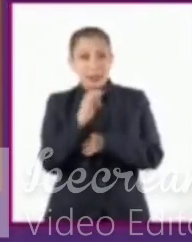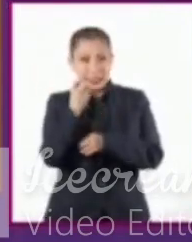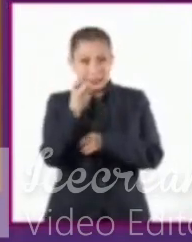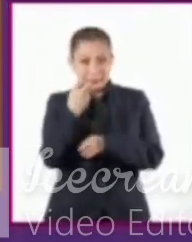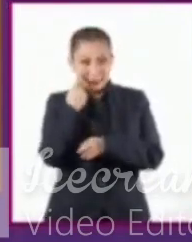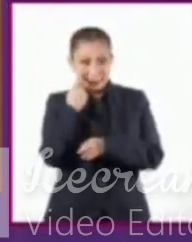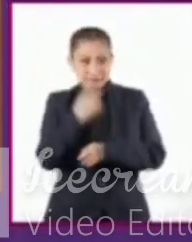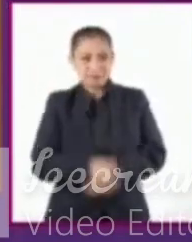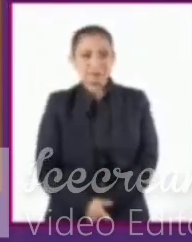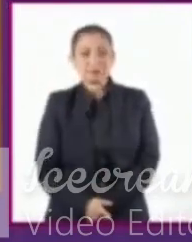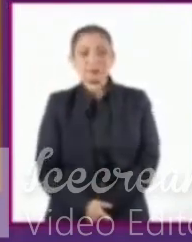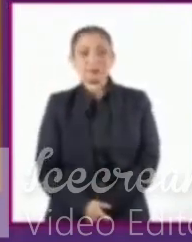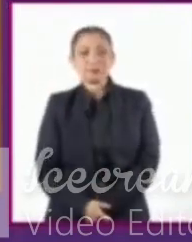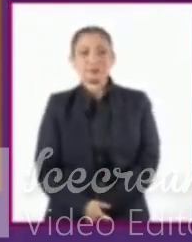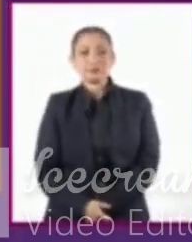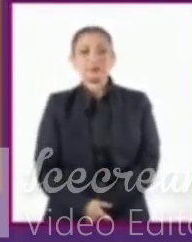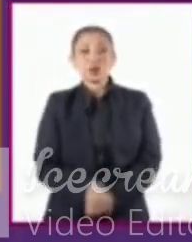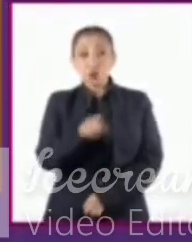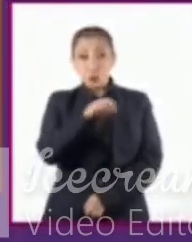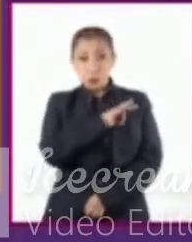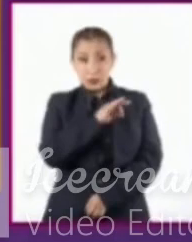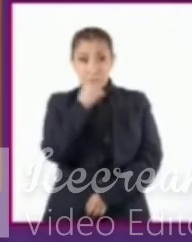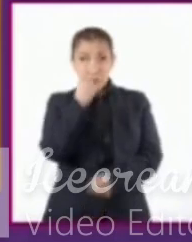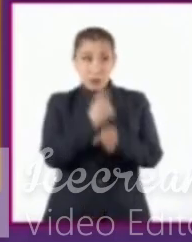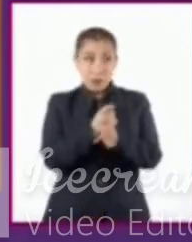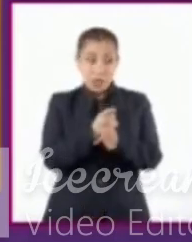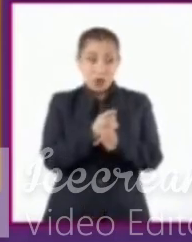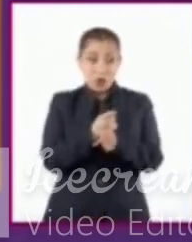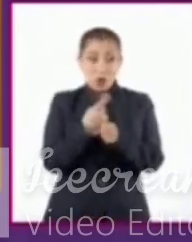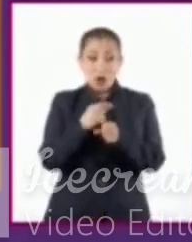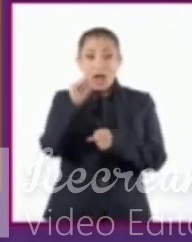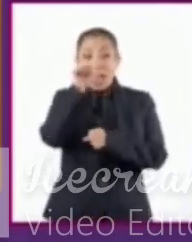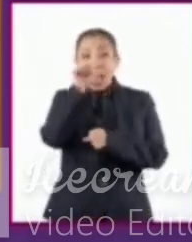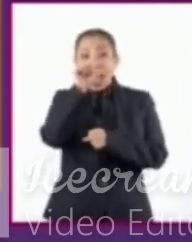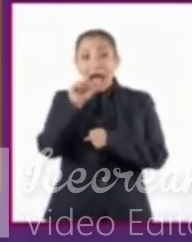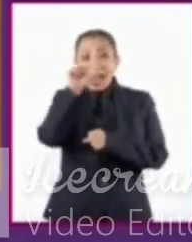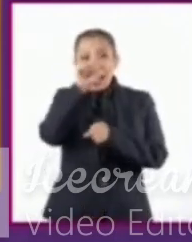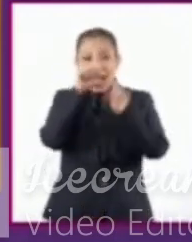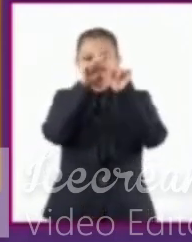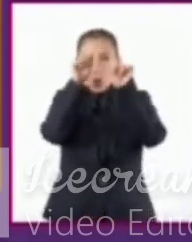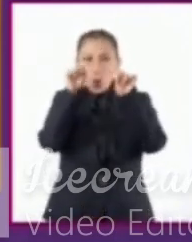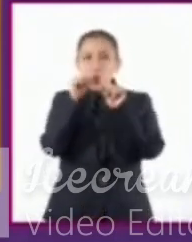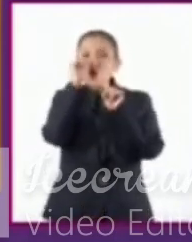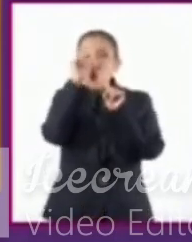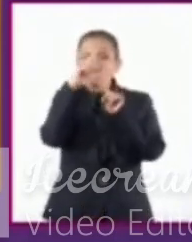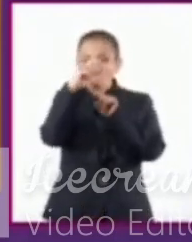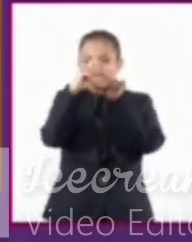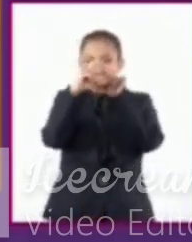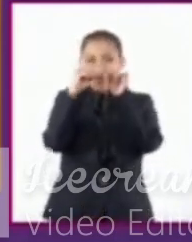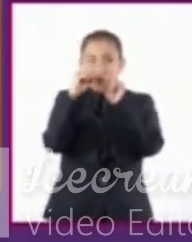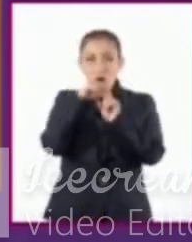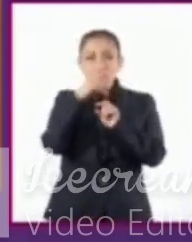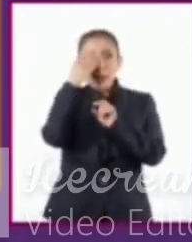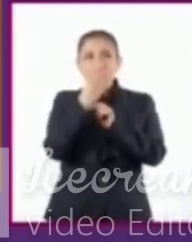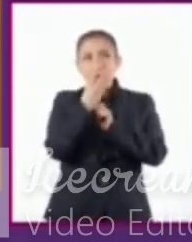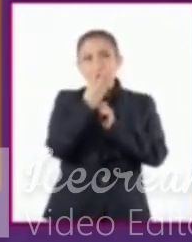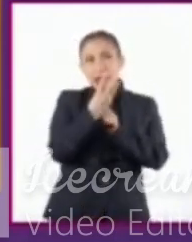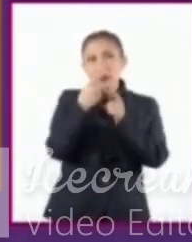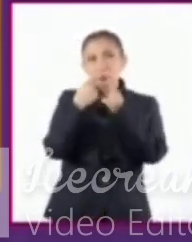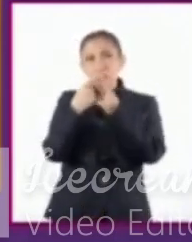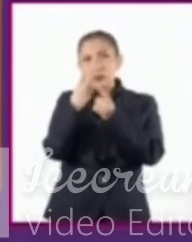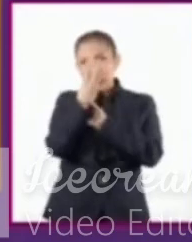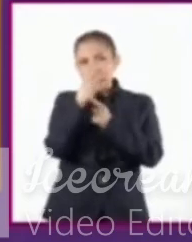siguiente. Pudiste primero calcular el área de una casilla. Si sabemos que un lado del cuadrado mide